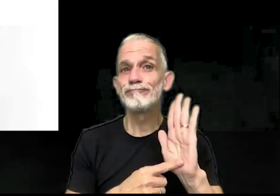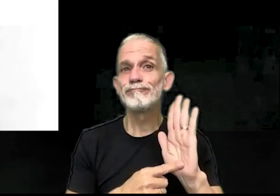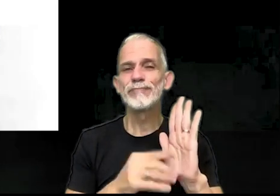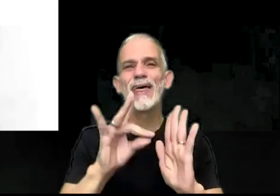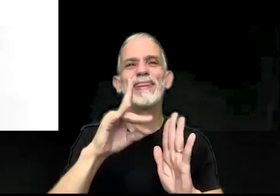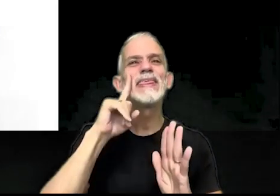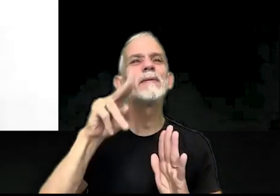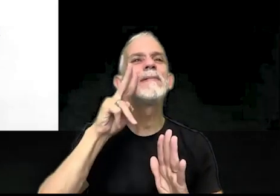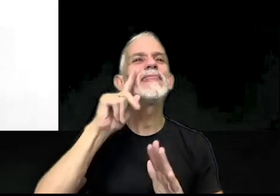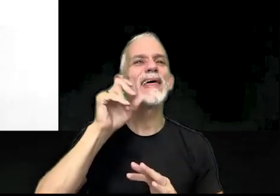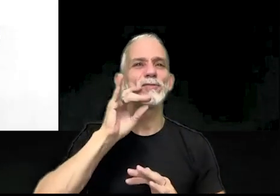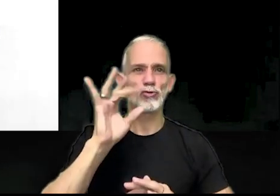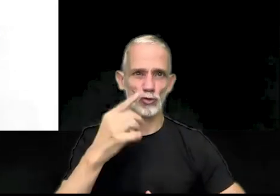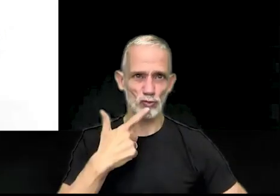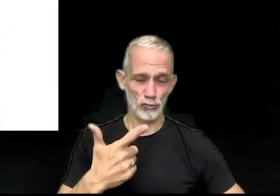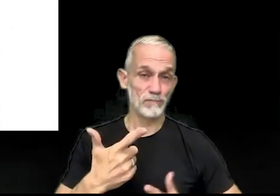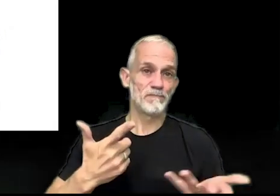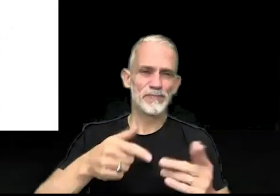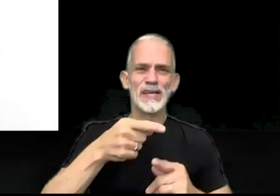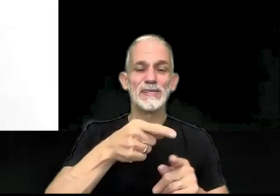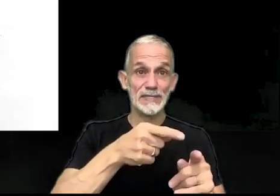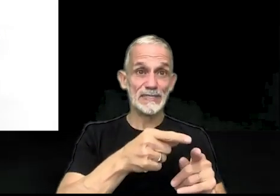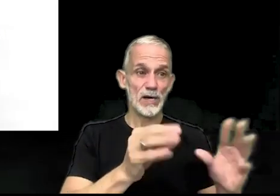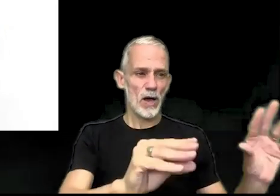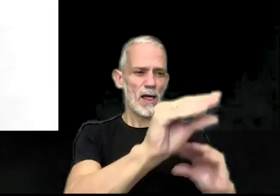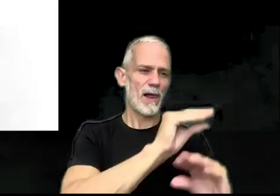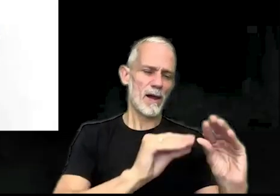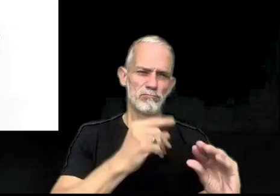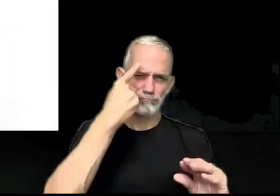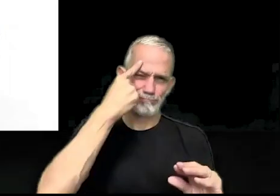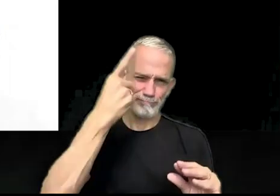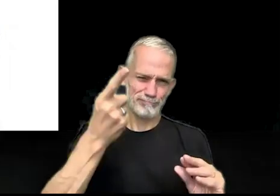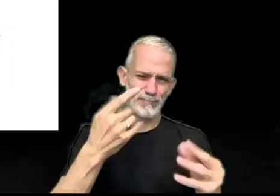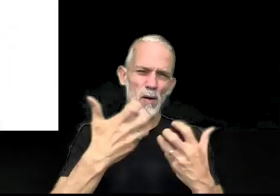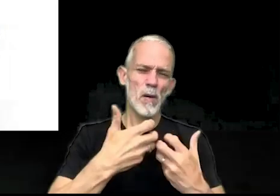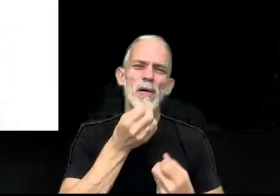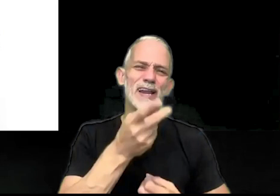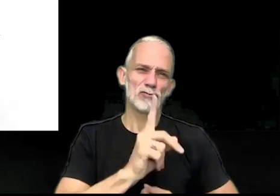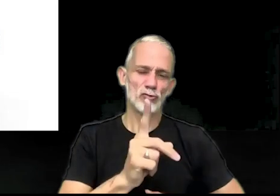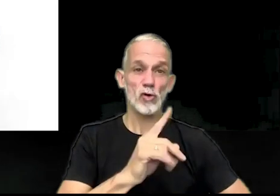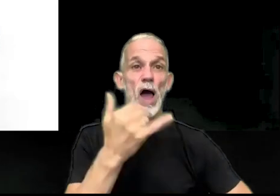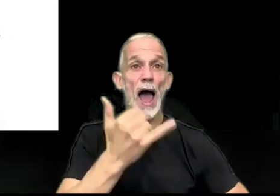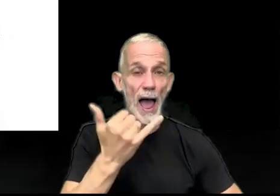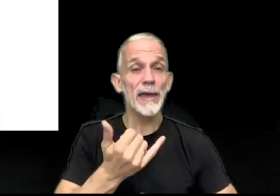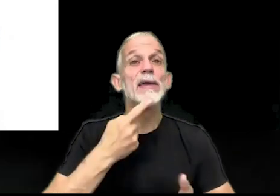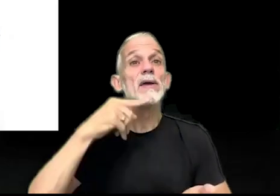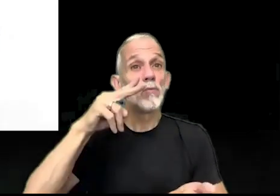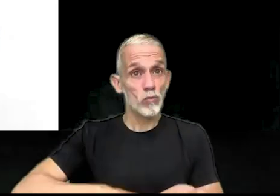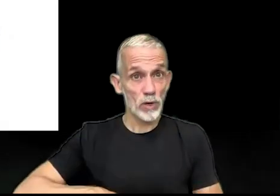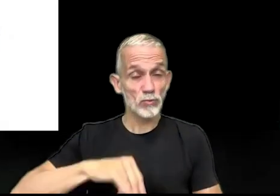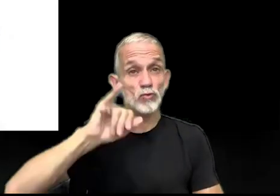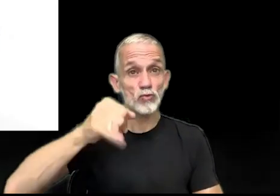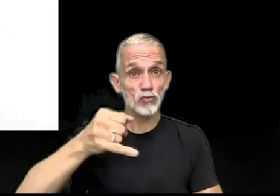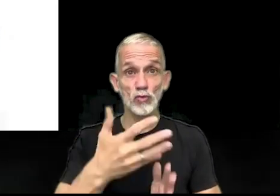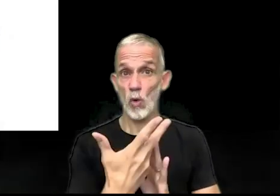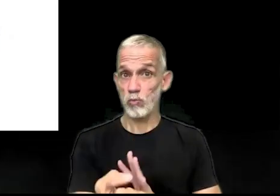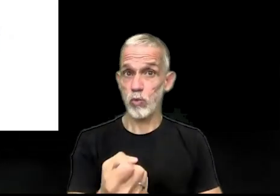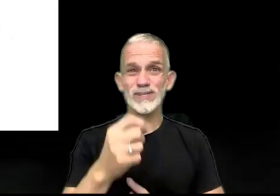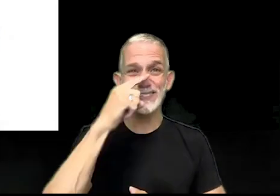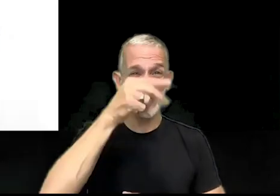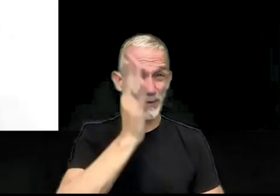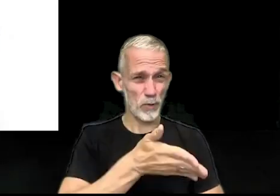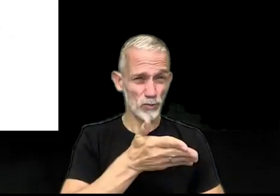como dividendos. Esos dividendos presuntos, si bien están sujetos a retención